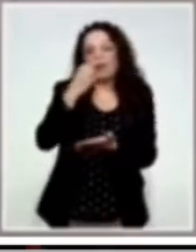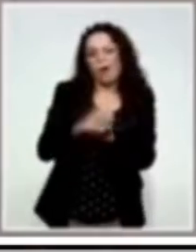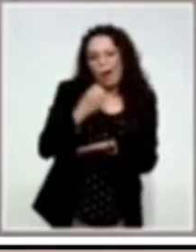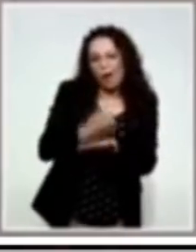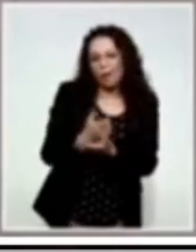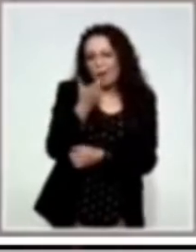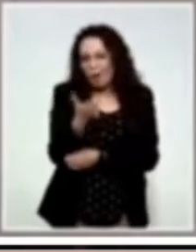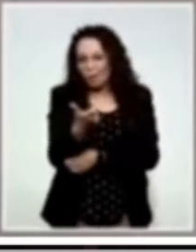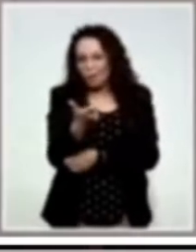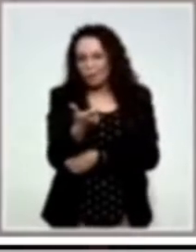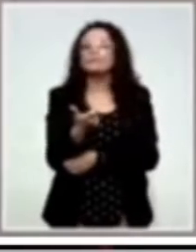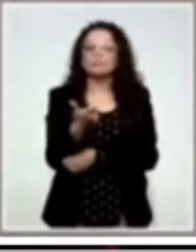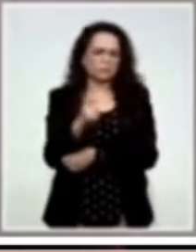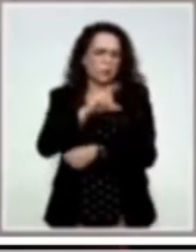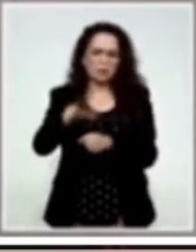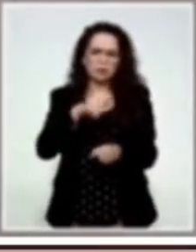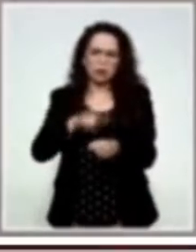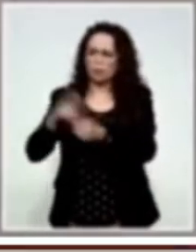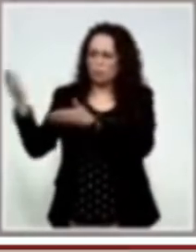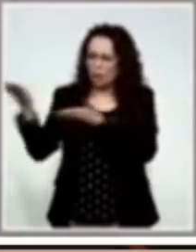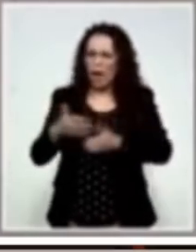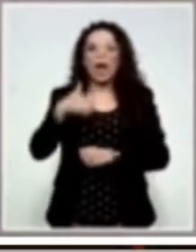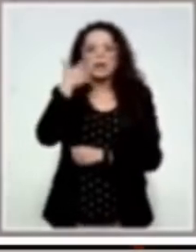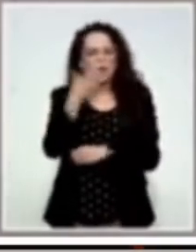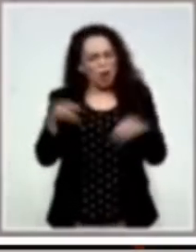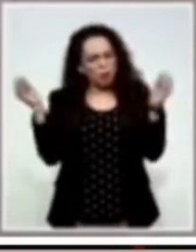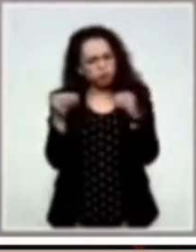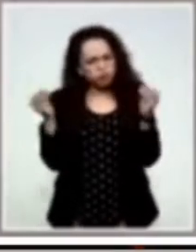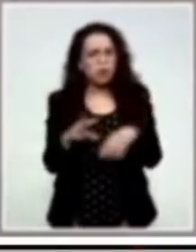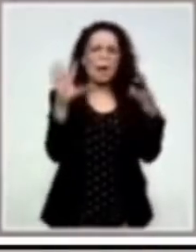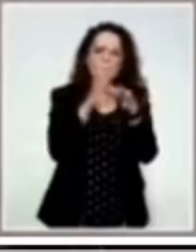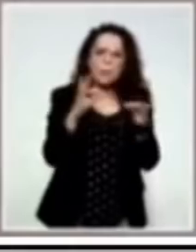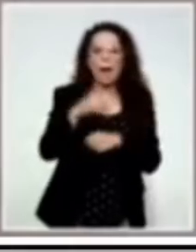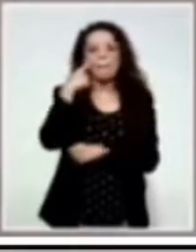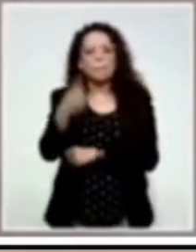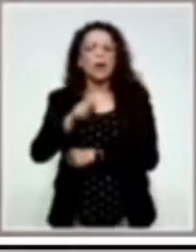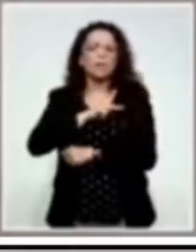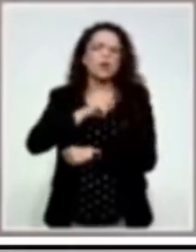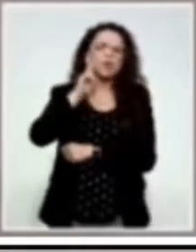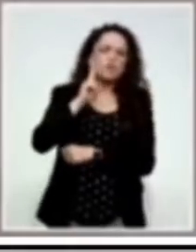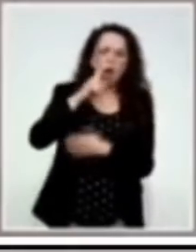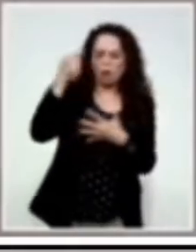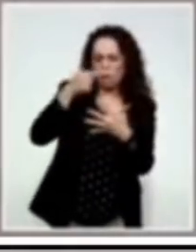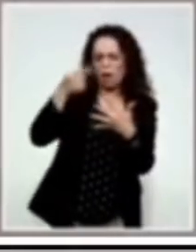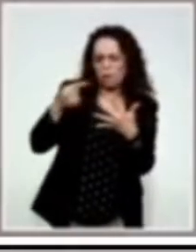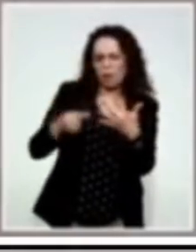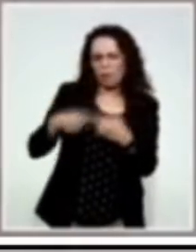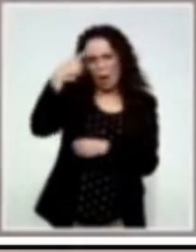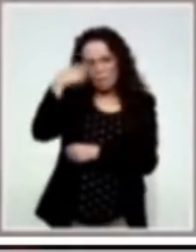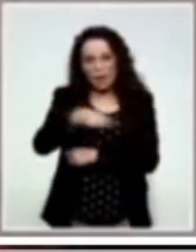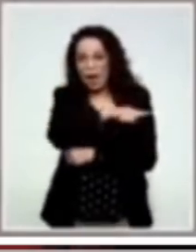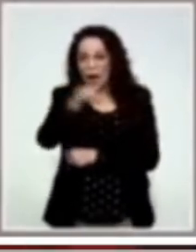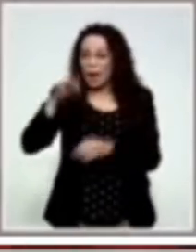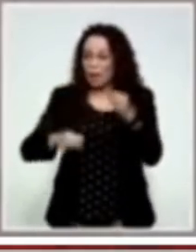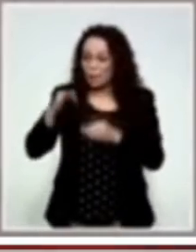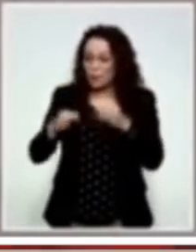alegar sus argumentos y tratar de convencer a las ministras y ministros, y fue lo que ocurrió. No hubo ninguna anormalidad